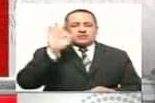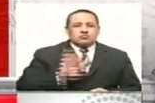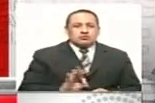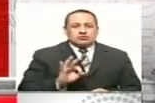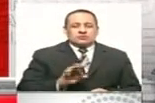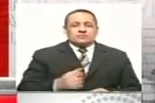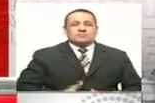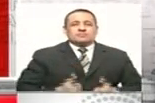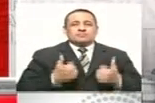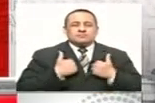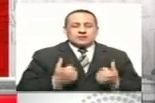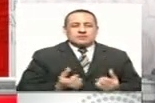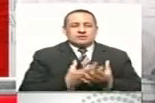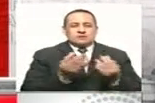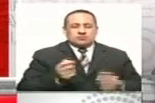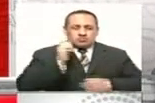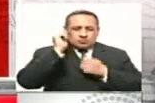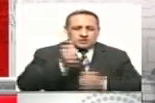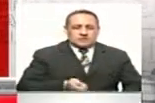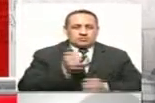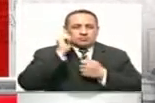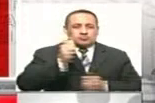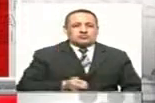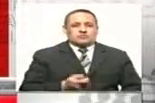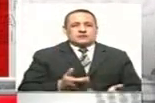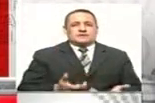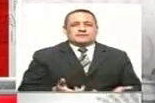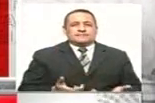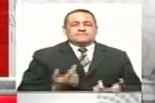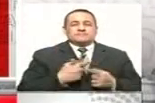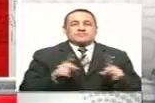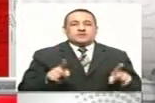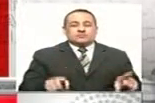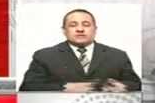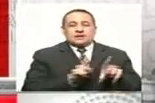70% vive de la agricultura. Pero